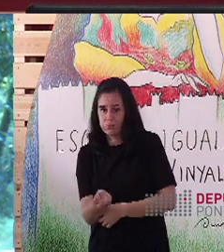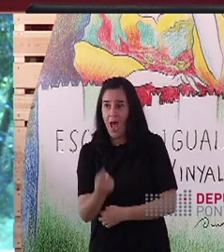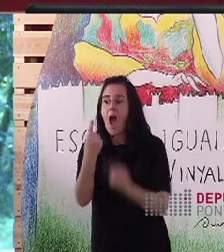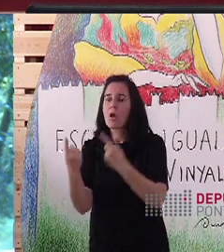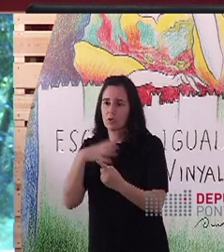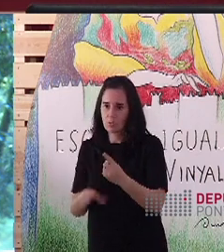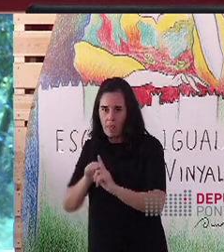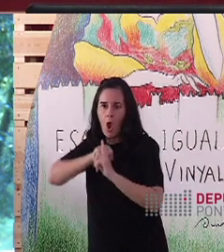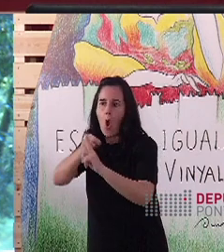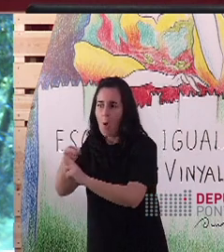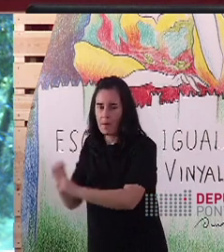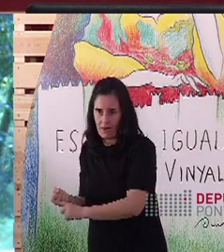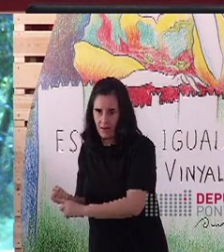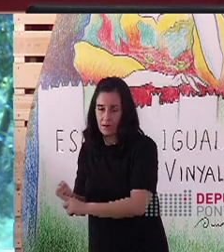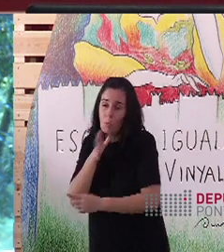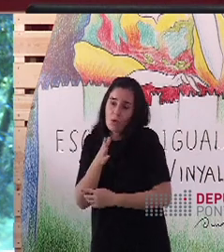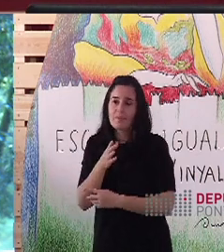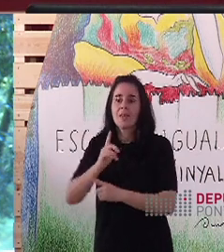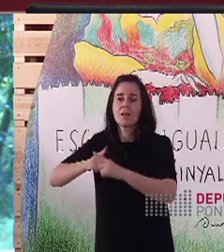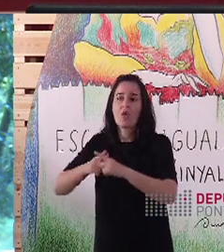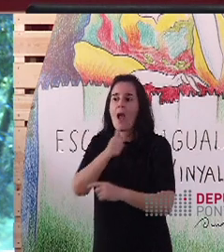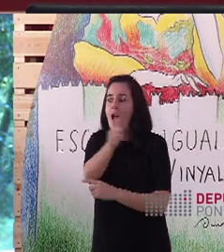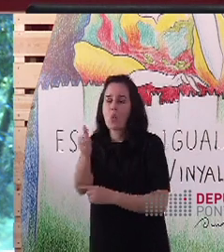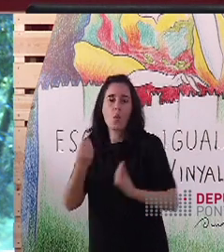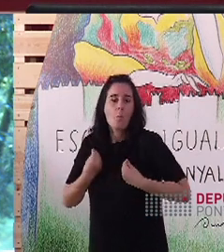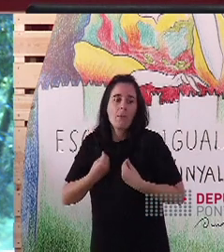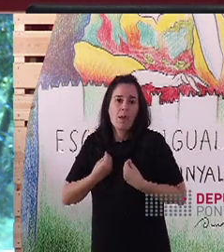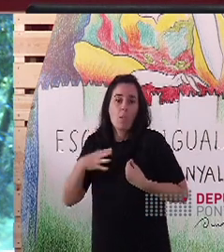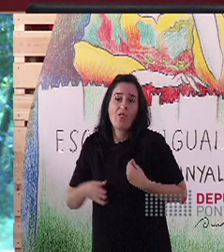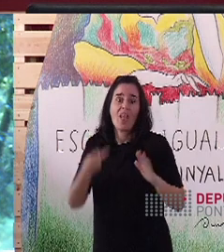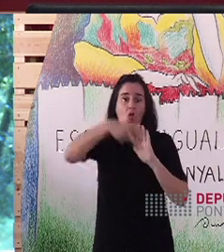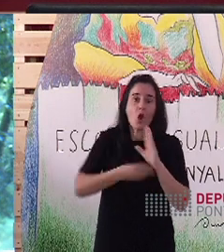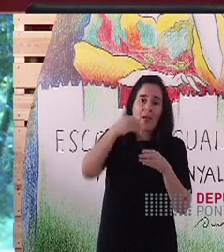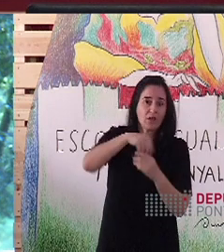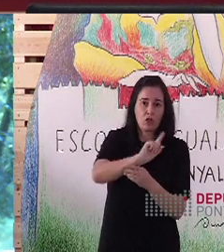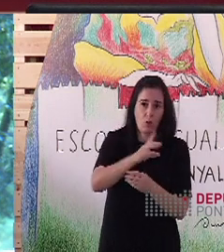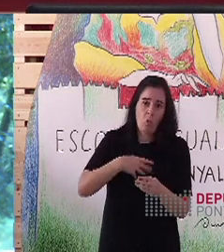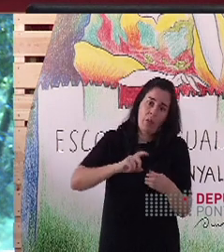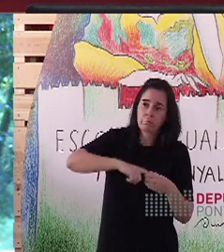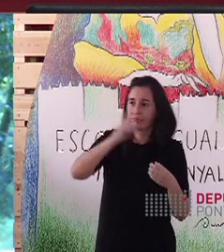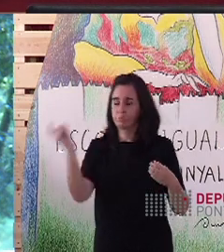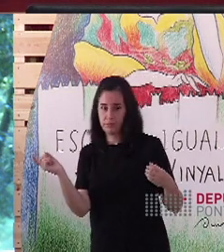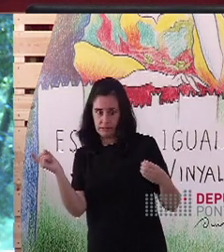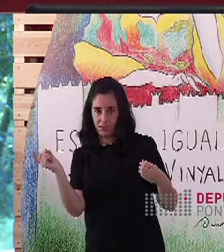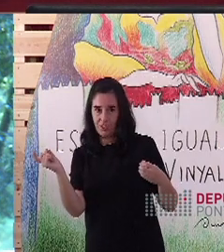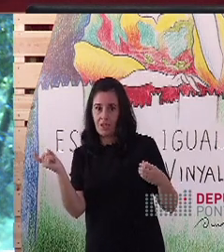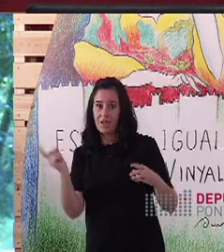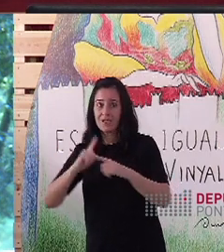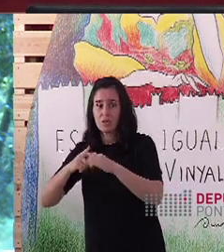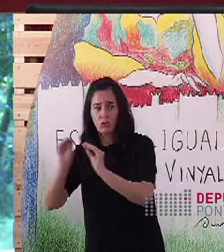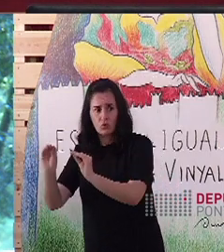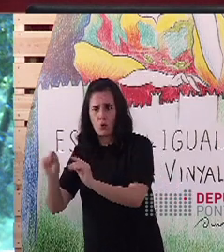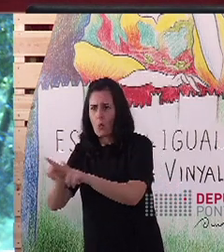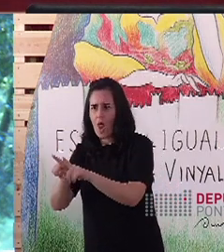la sexualidad que no son las normativas, que no son las heteronormativas, que están sometidas a unos procesos